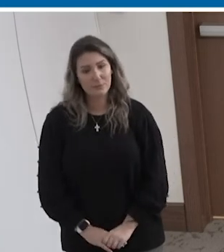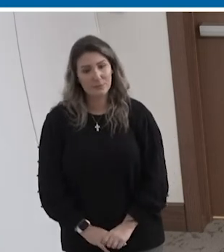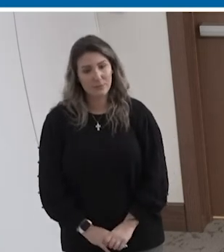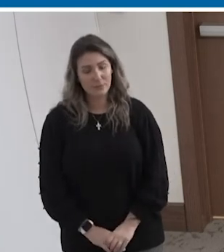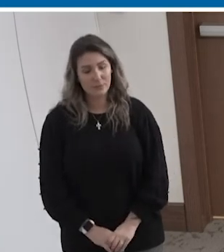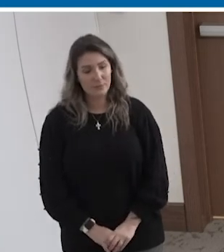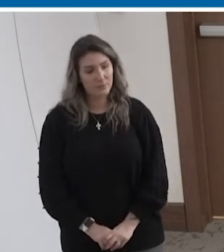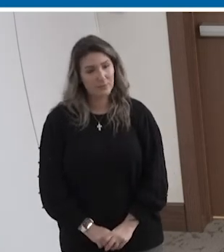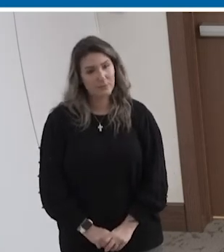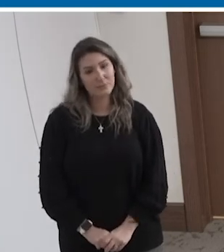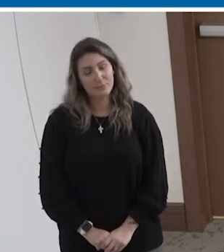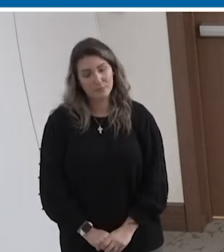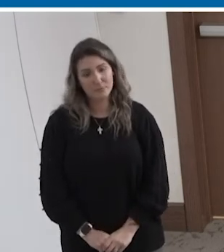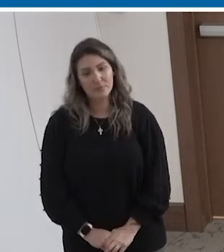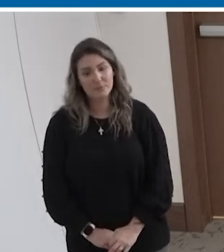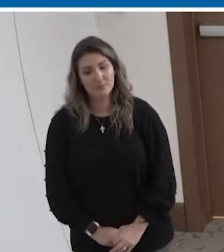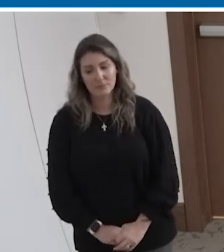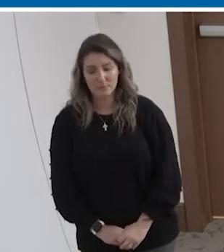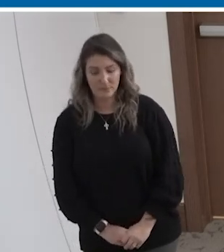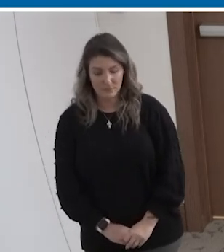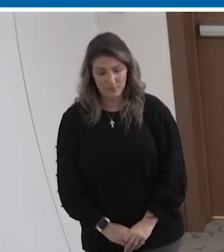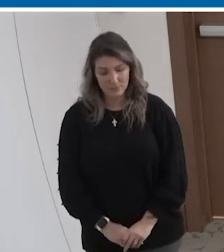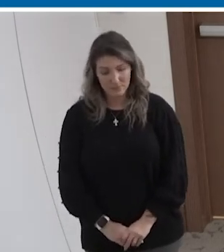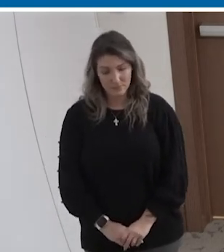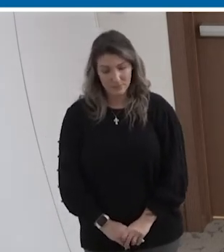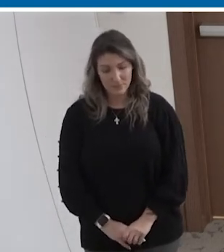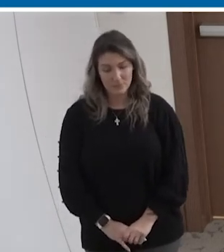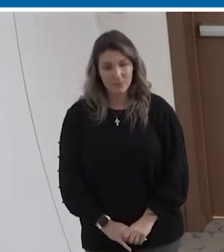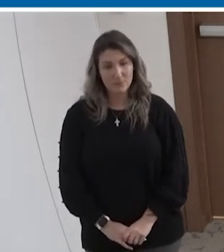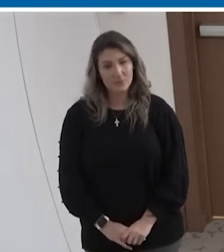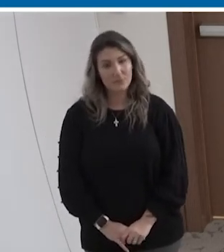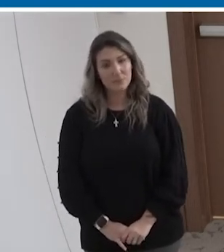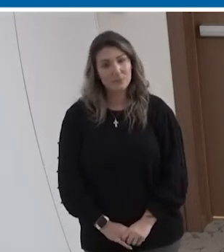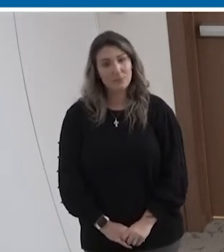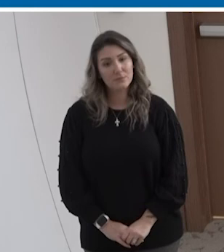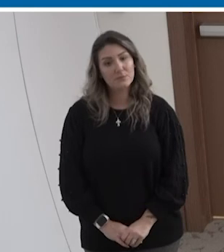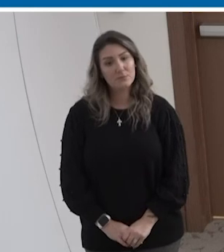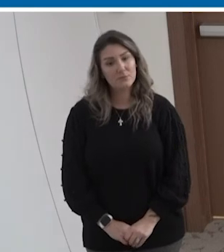más hasta que mi niño tenga 11 años para darle una dosis más fuerte.